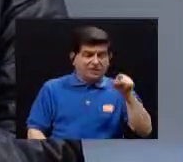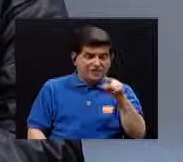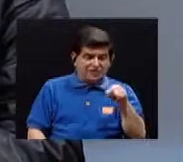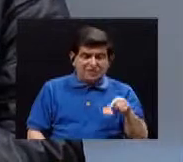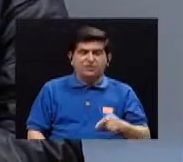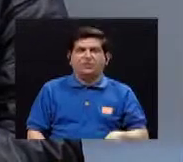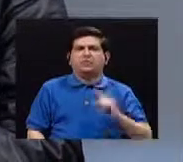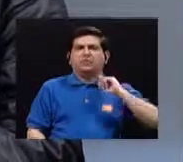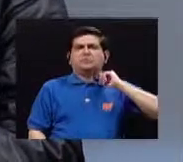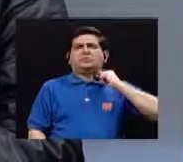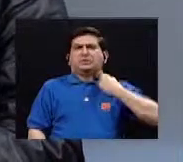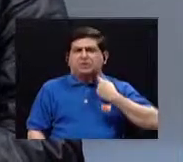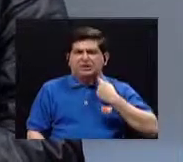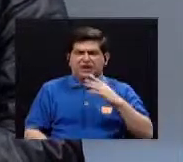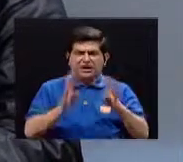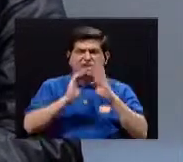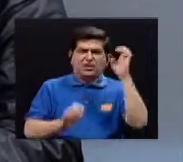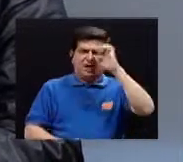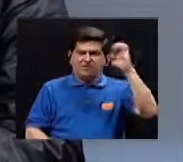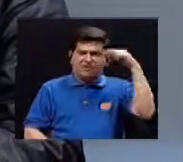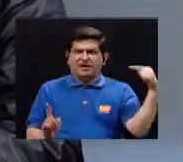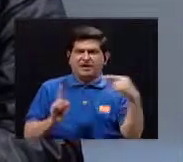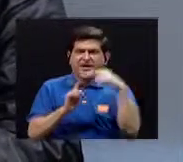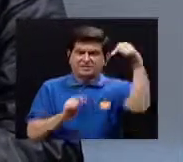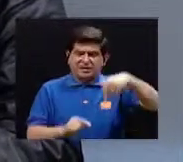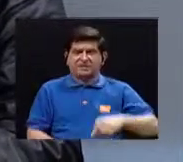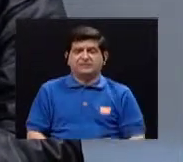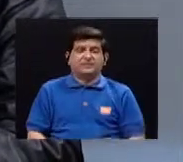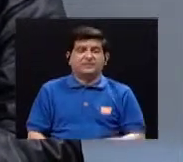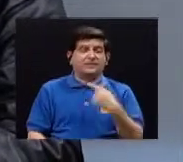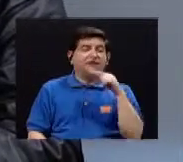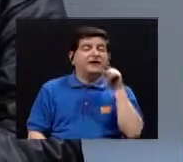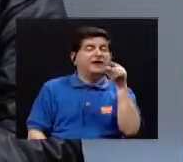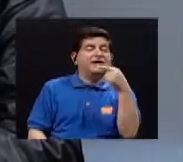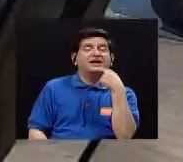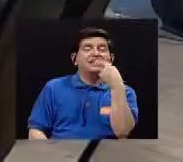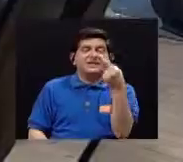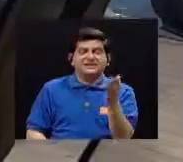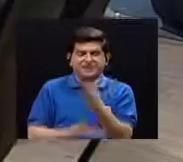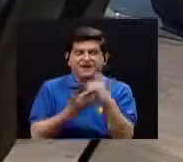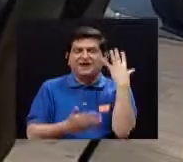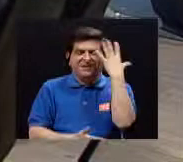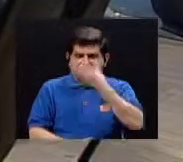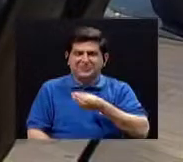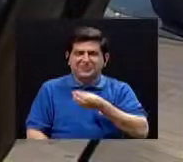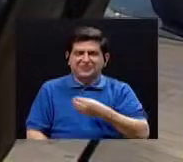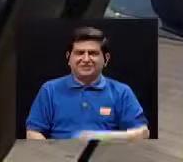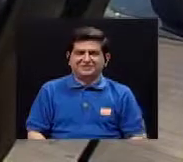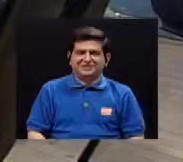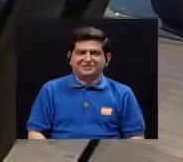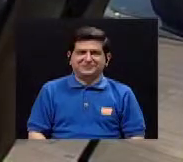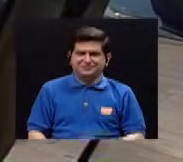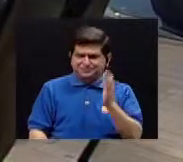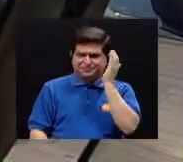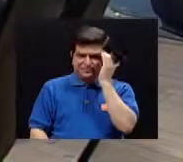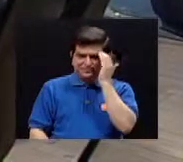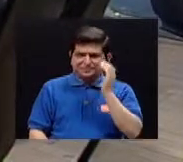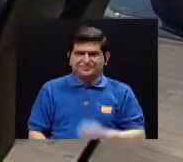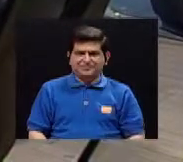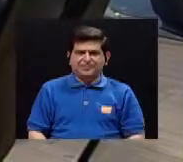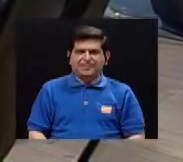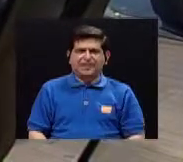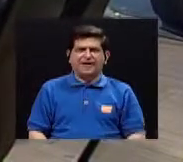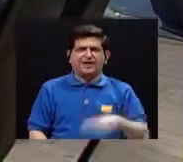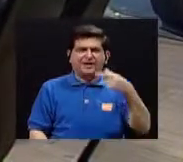telefónicamente y era sumamente caro hablar de europa y mayores y se llama ellos dicen hay una cosa muy bonita que bueno el